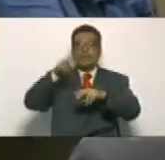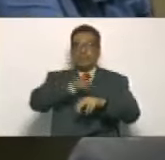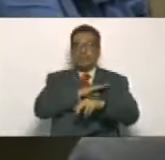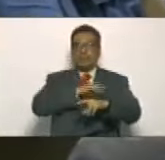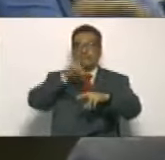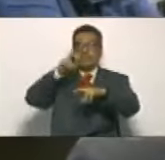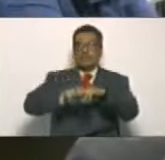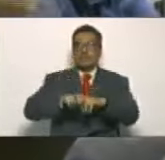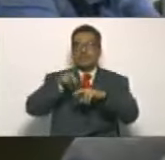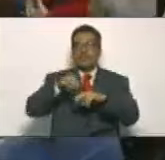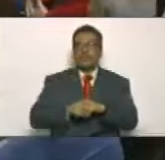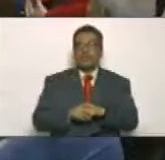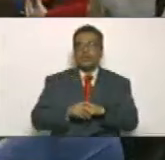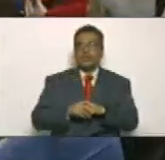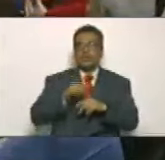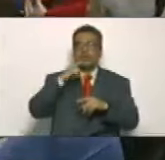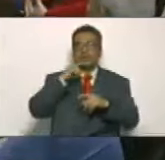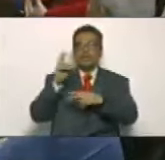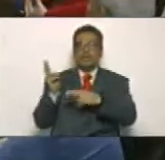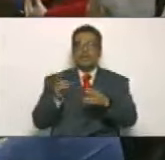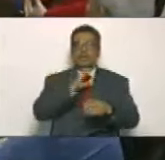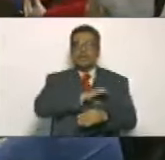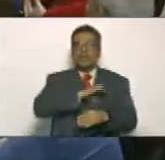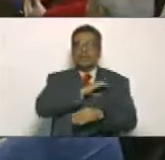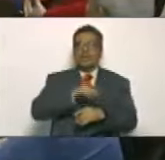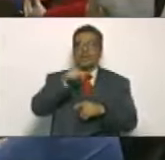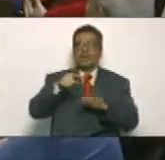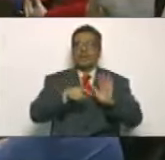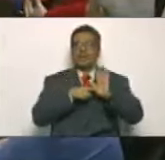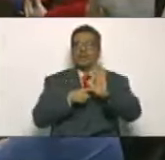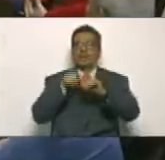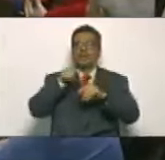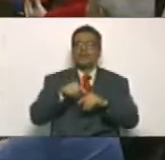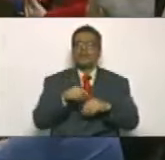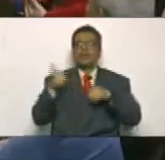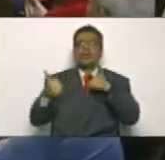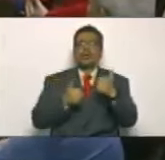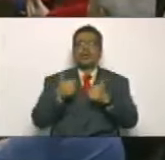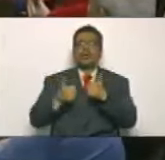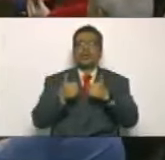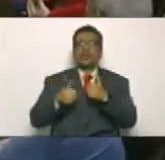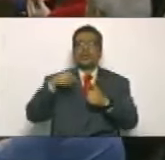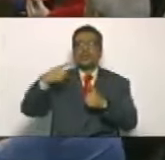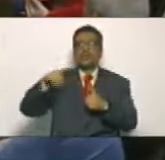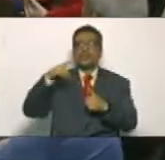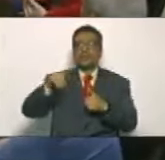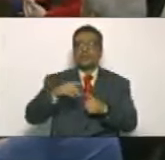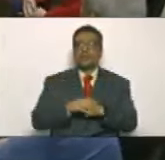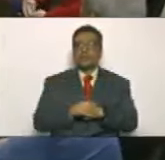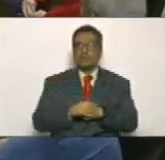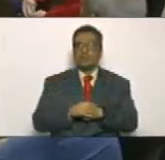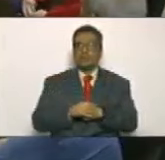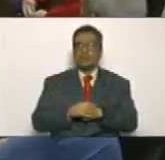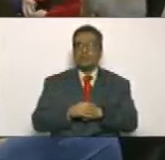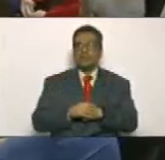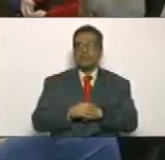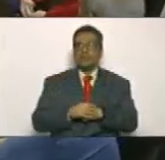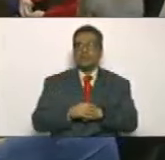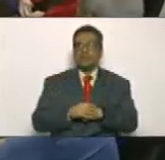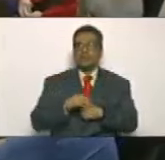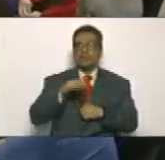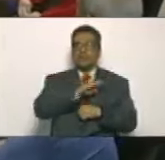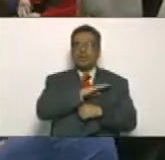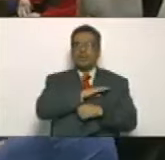sentaron, me invitaron a la comisión para exponer allí cuáles eran esos derechos. Ronald, después que